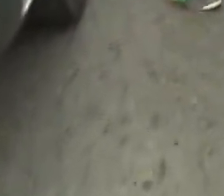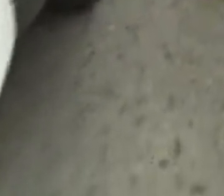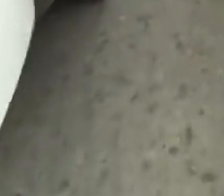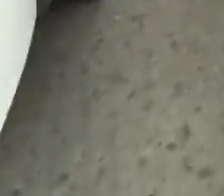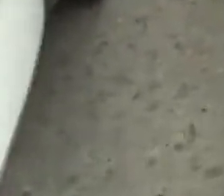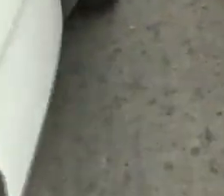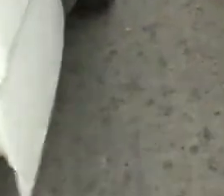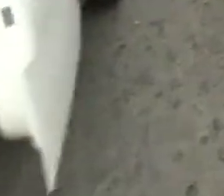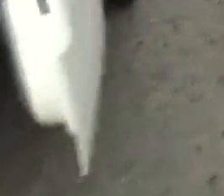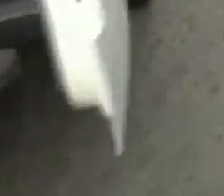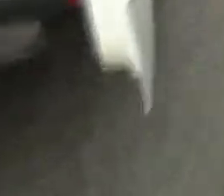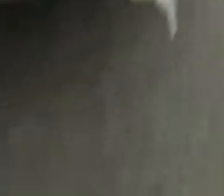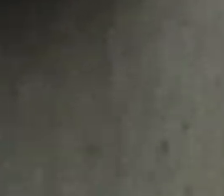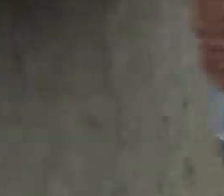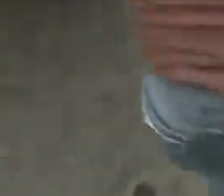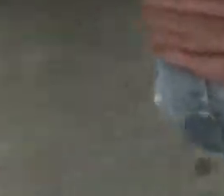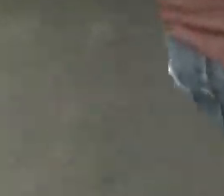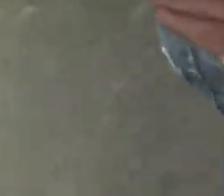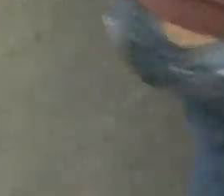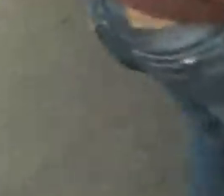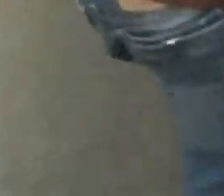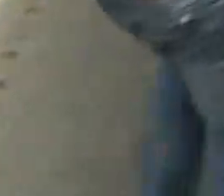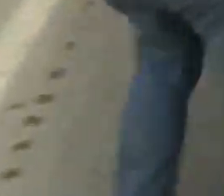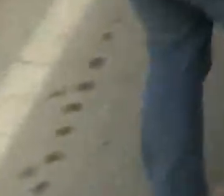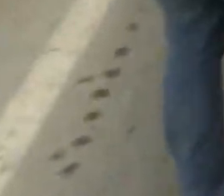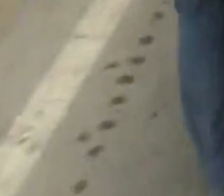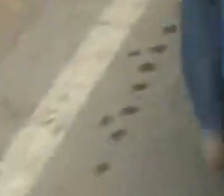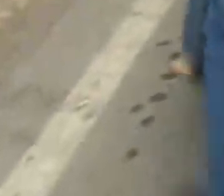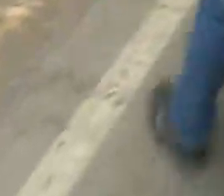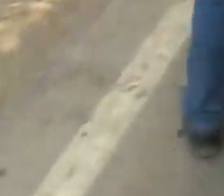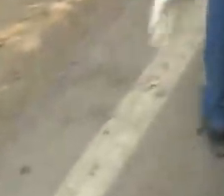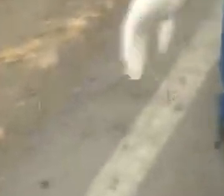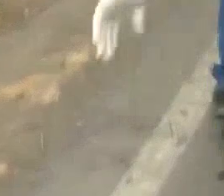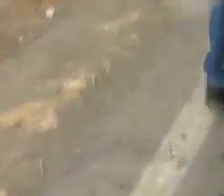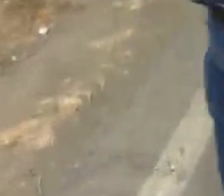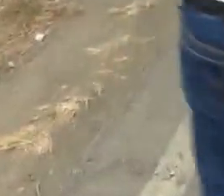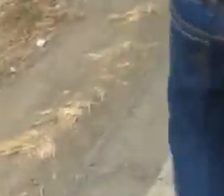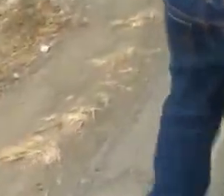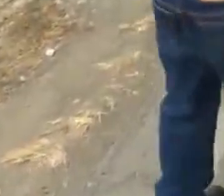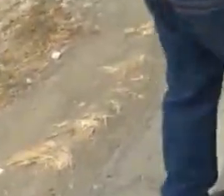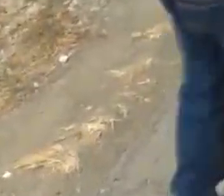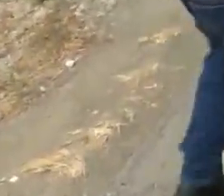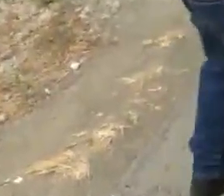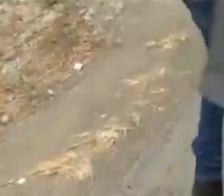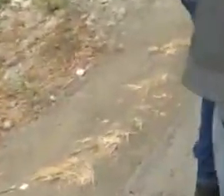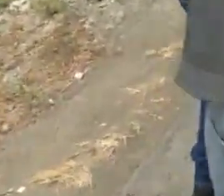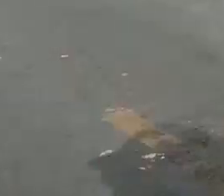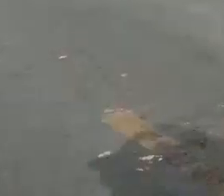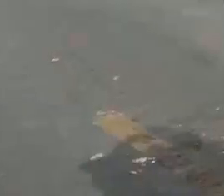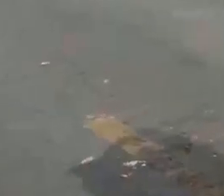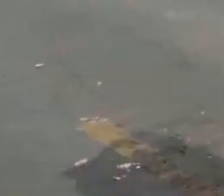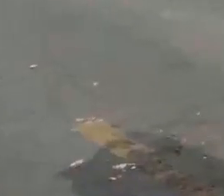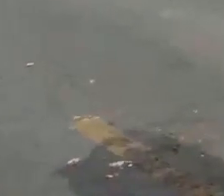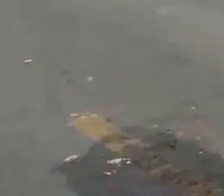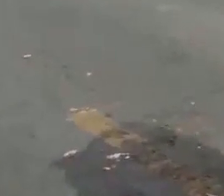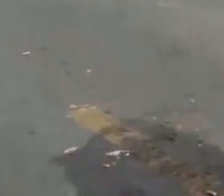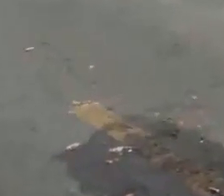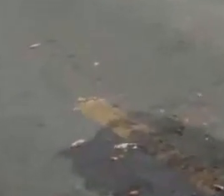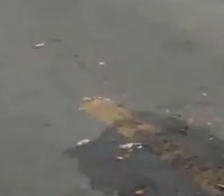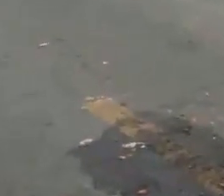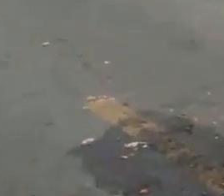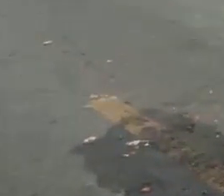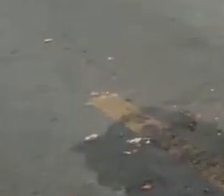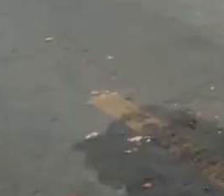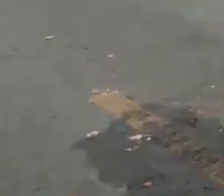un voluntario del cuerpo de bomberos, quien le brindó los primeros auxilios y llamó al 911. Una fractura